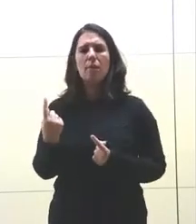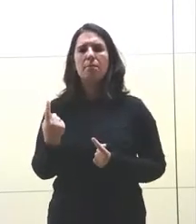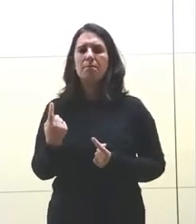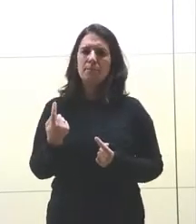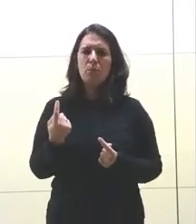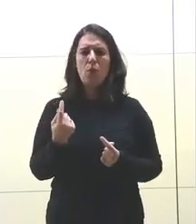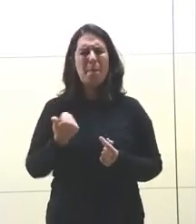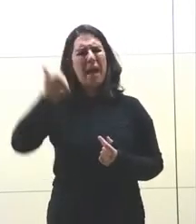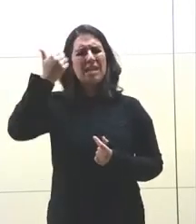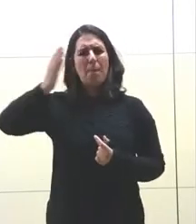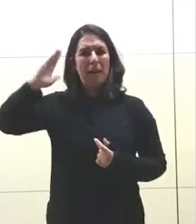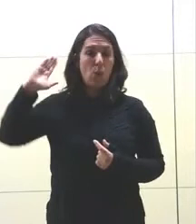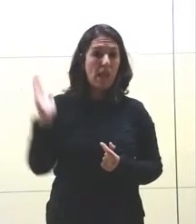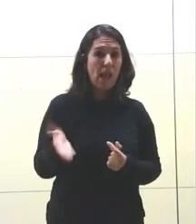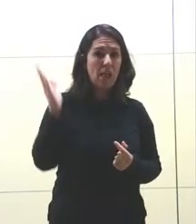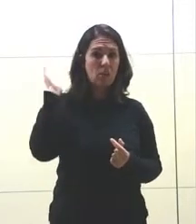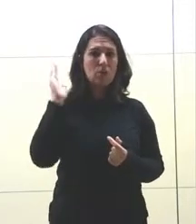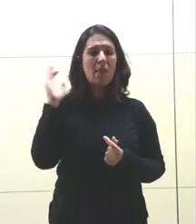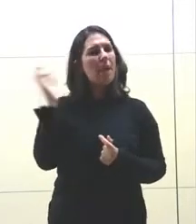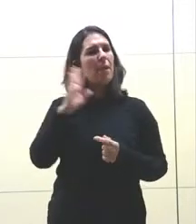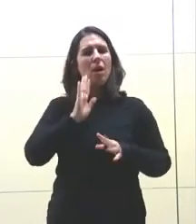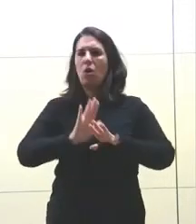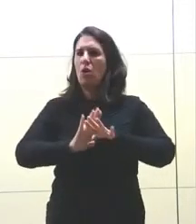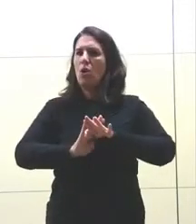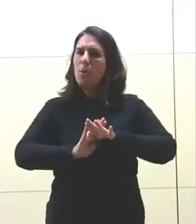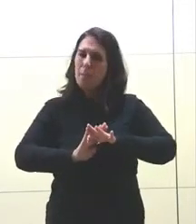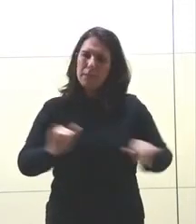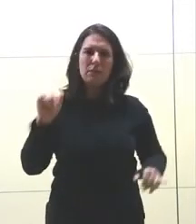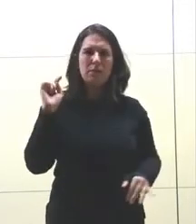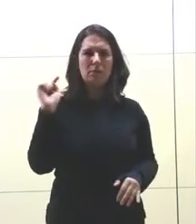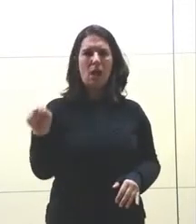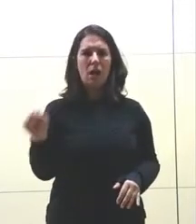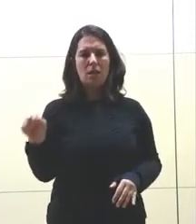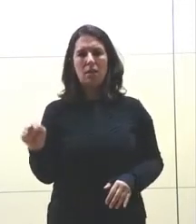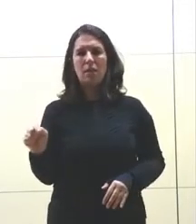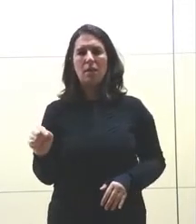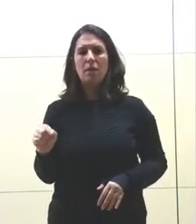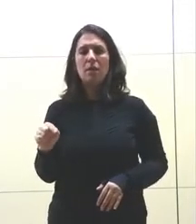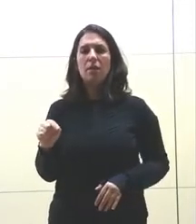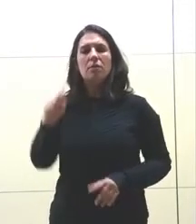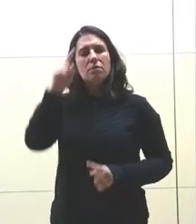salían mucho más perjudicados. Hay que compensar a estos sectores para que